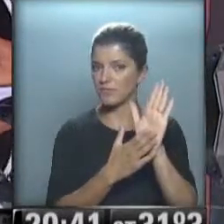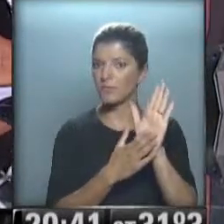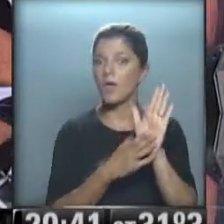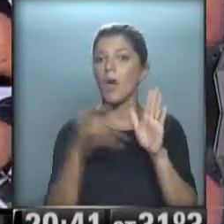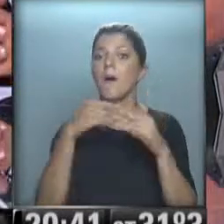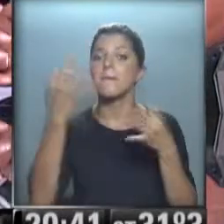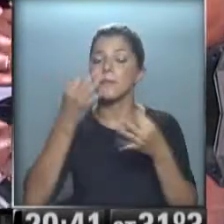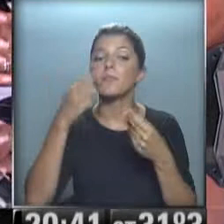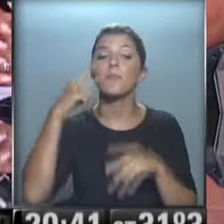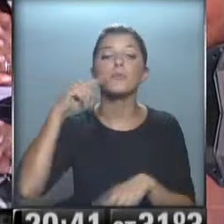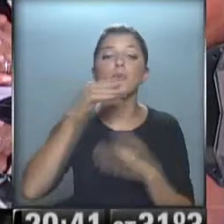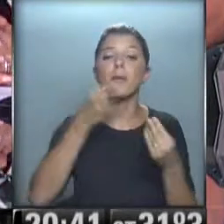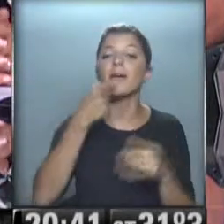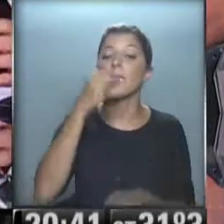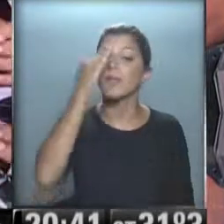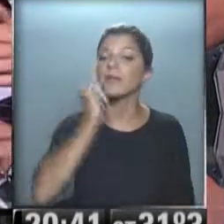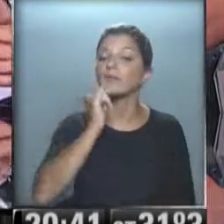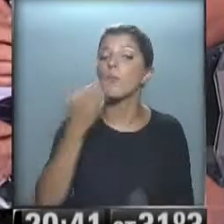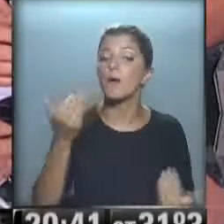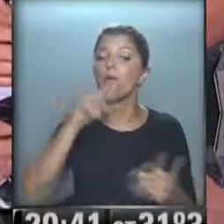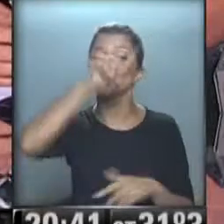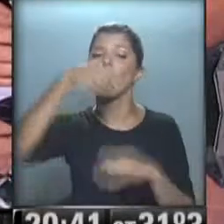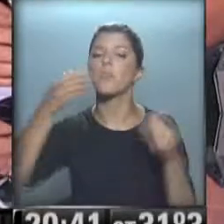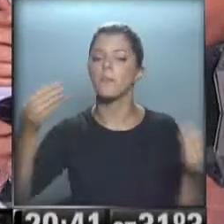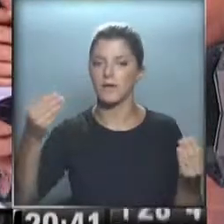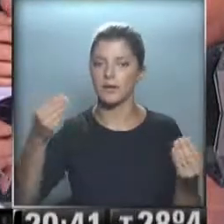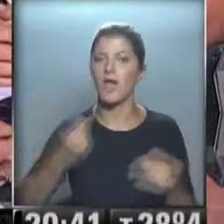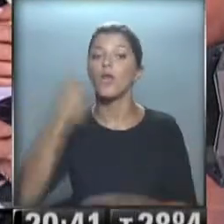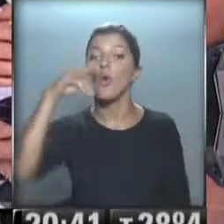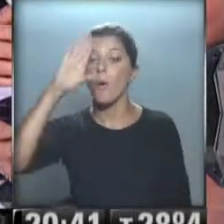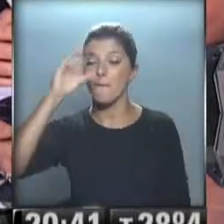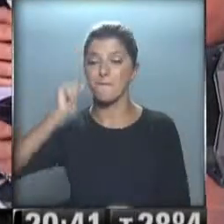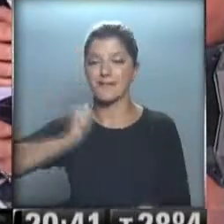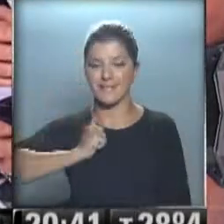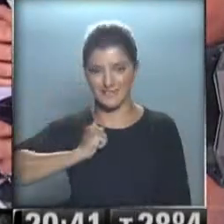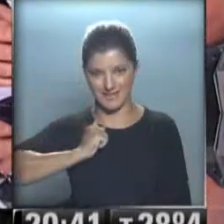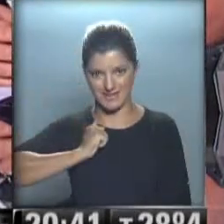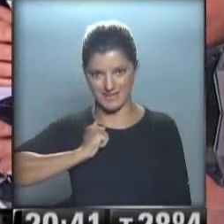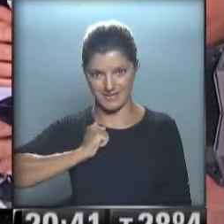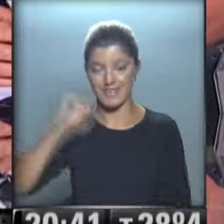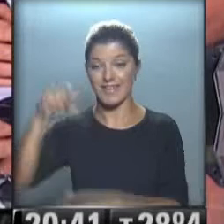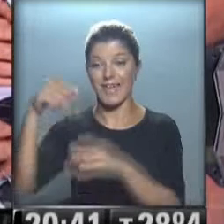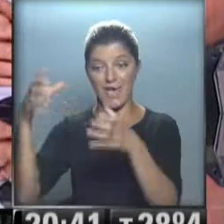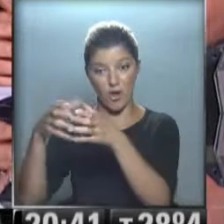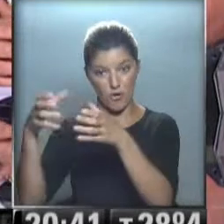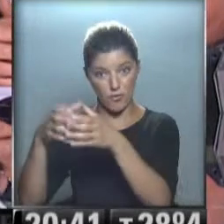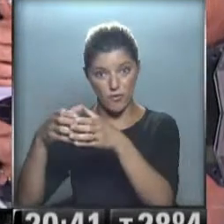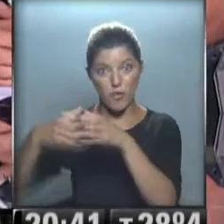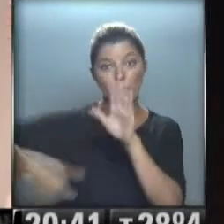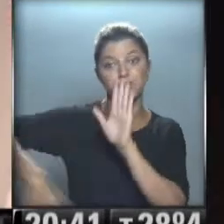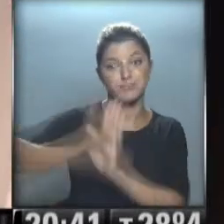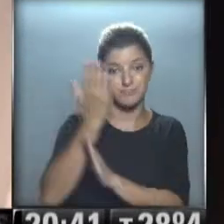que puedan hacer dicha denuncia fueron realizados por un militar que desertó y huyó de ese